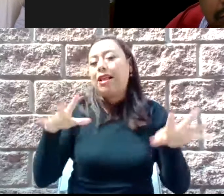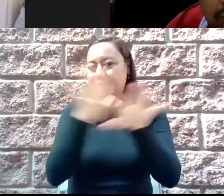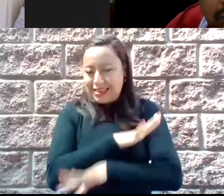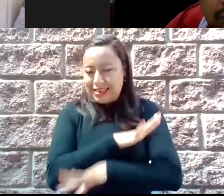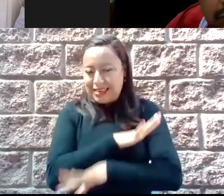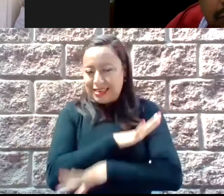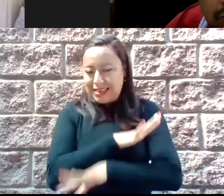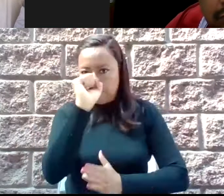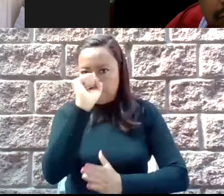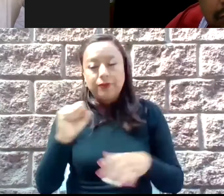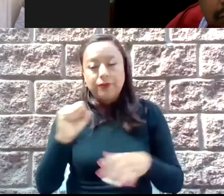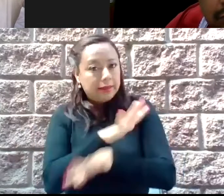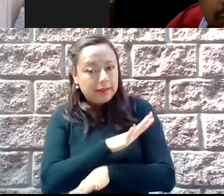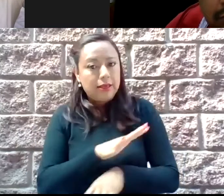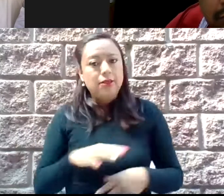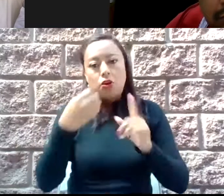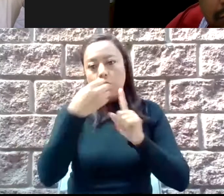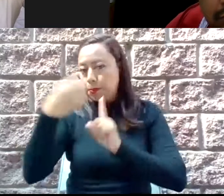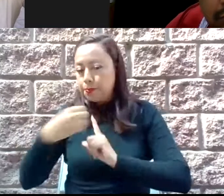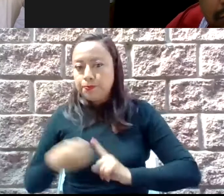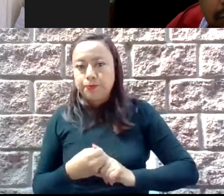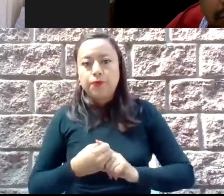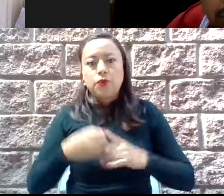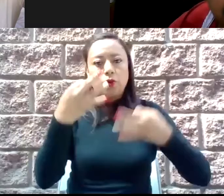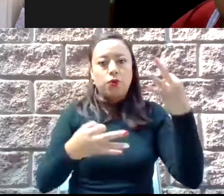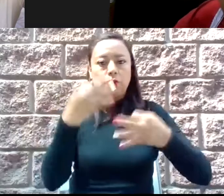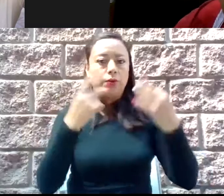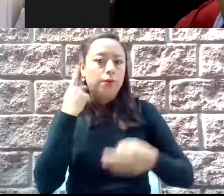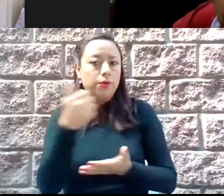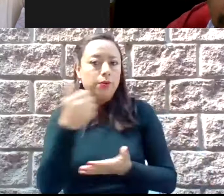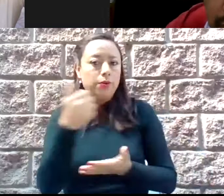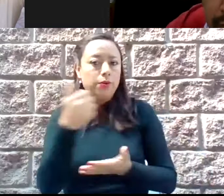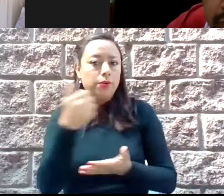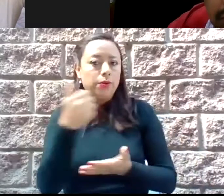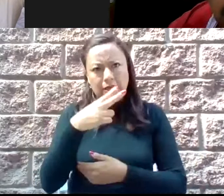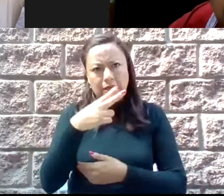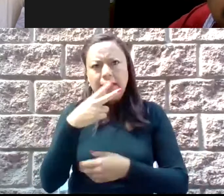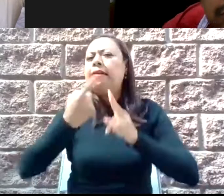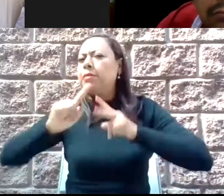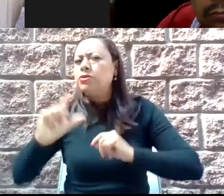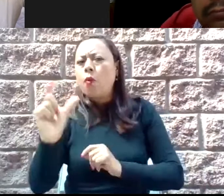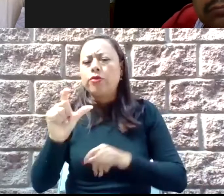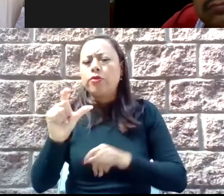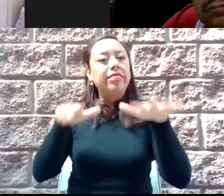modificó la naturaleza jurídico-política de la Ciudad de México y que entró en vigor el 17 de septiembre del 2018.